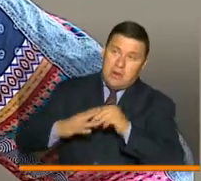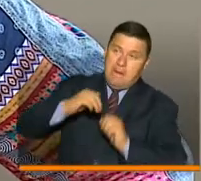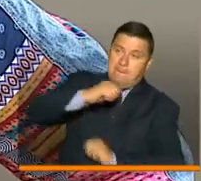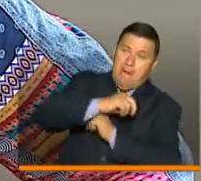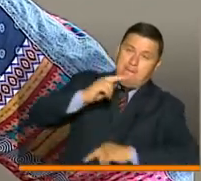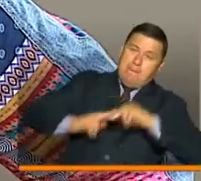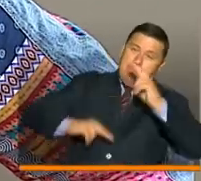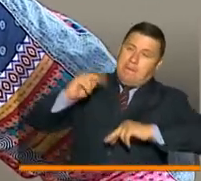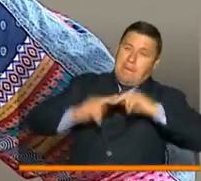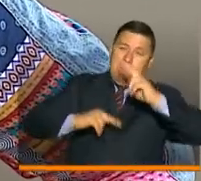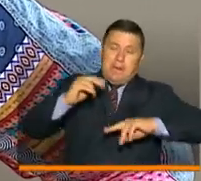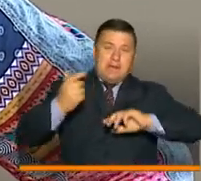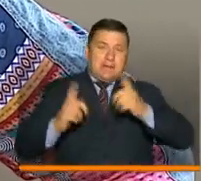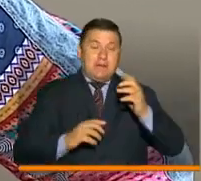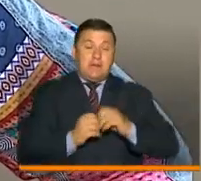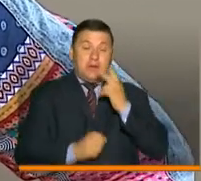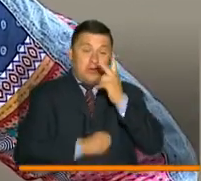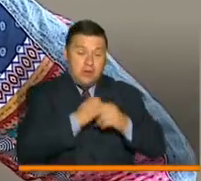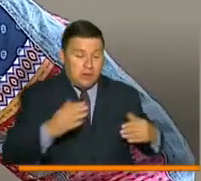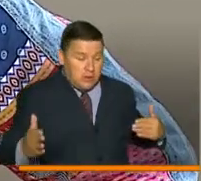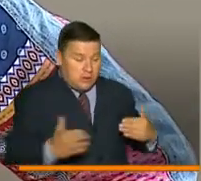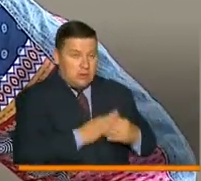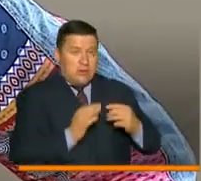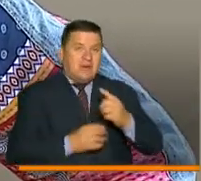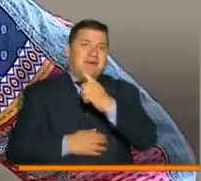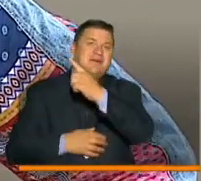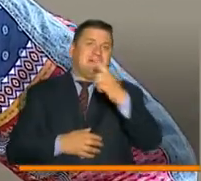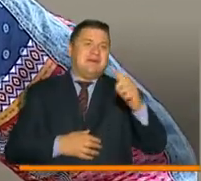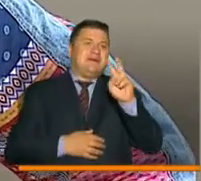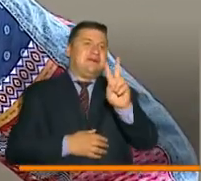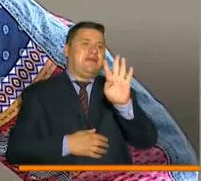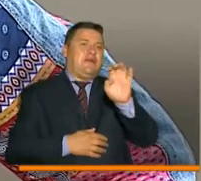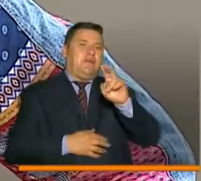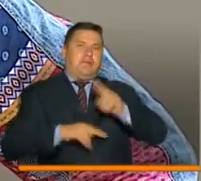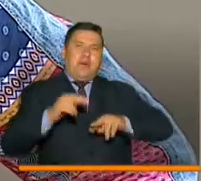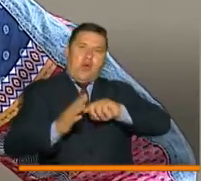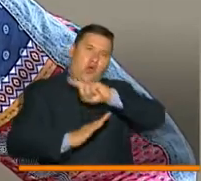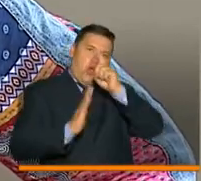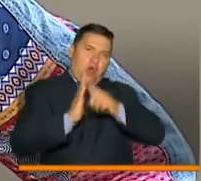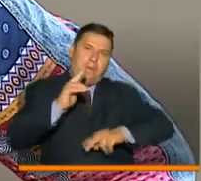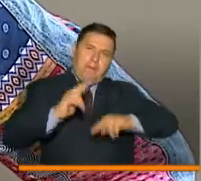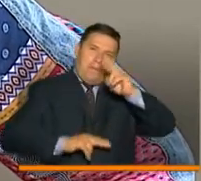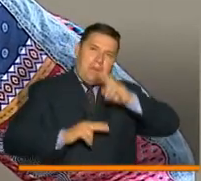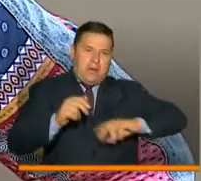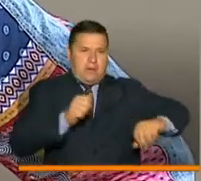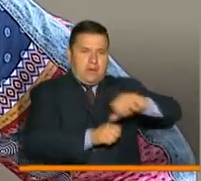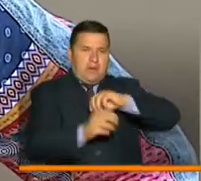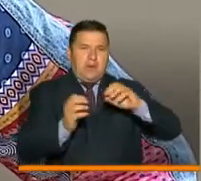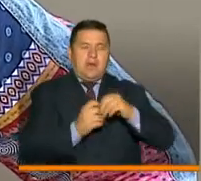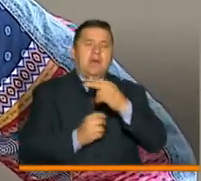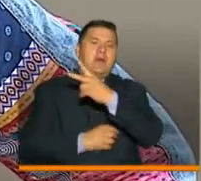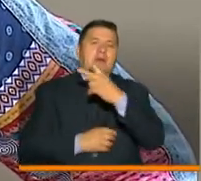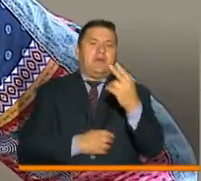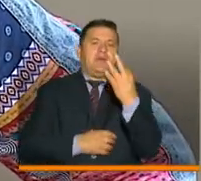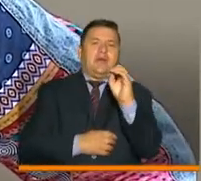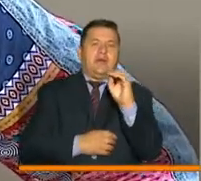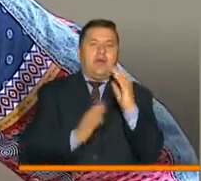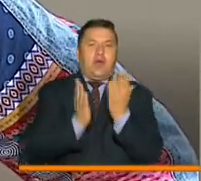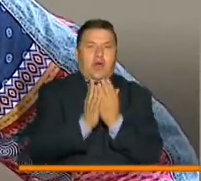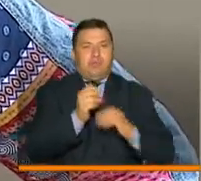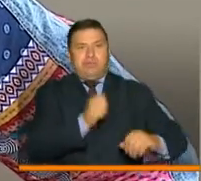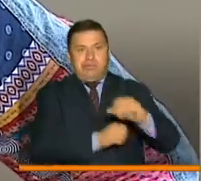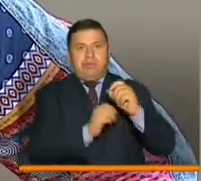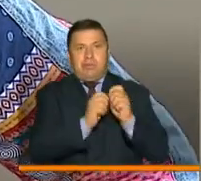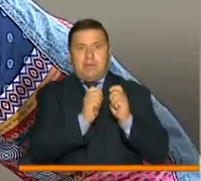infraestructura. Hemos entregado, presidente, en estos 2 años 129 obras terminadas. Hemos logrado reactivar 230 colegios, pero